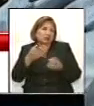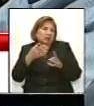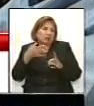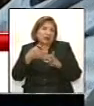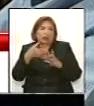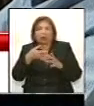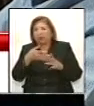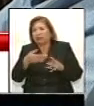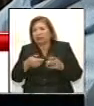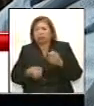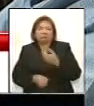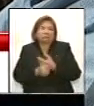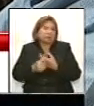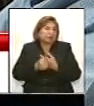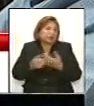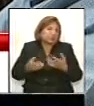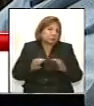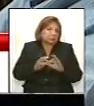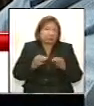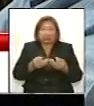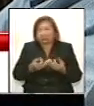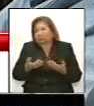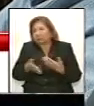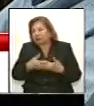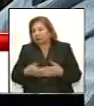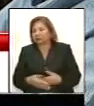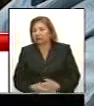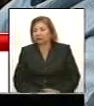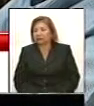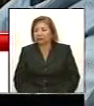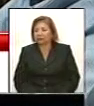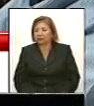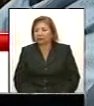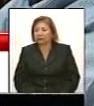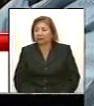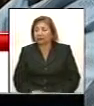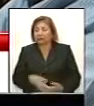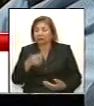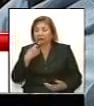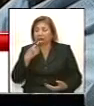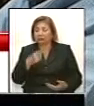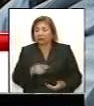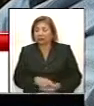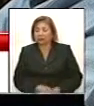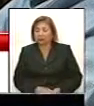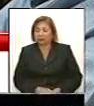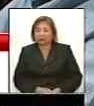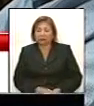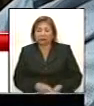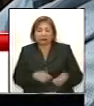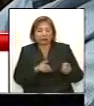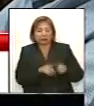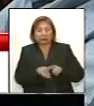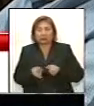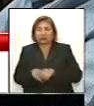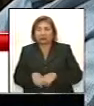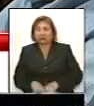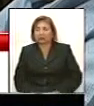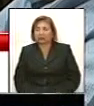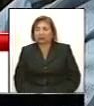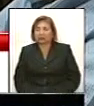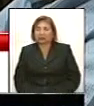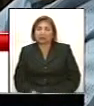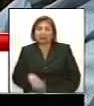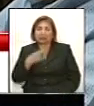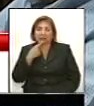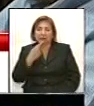o incluso de violencia familiar que también nos llega. De ahí, lo que hacemos también en este caso